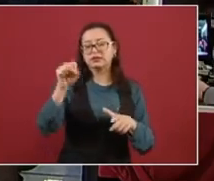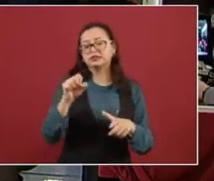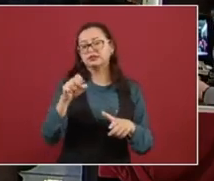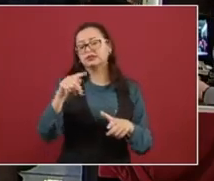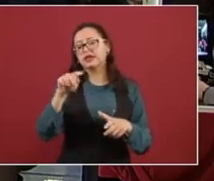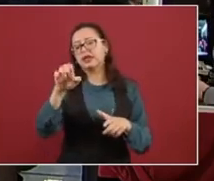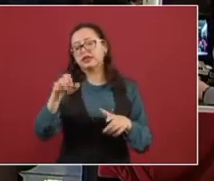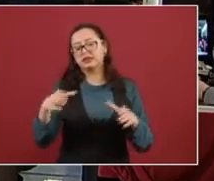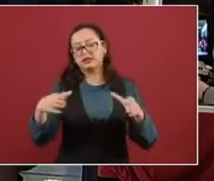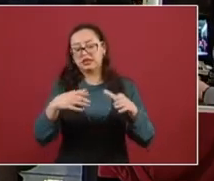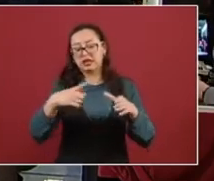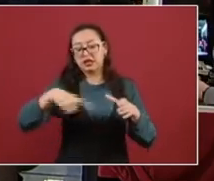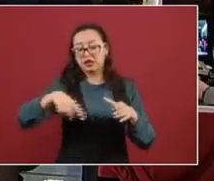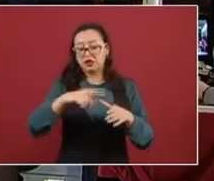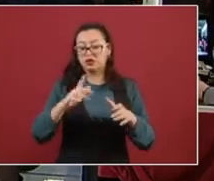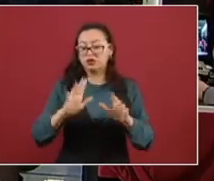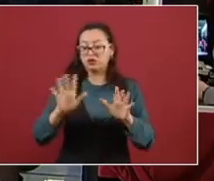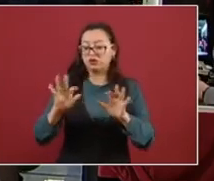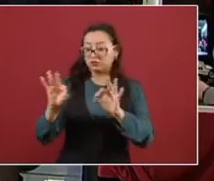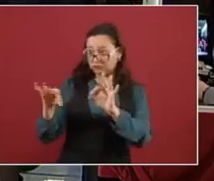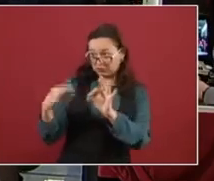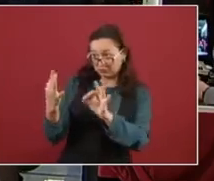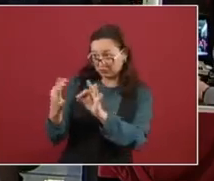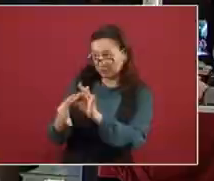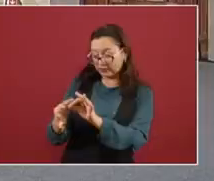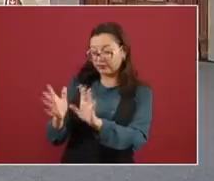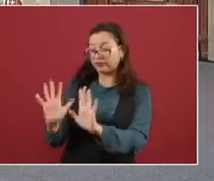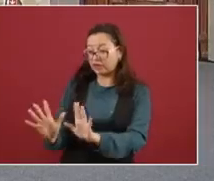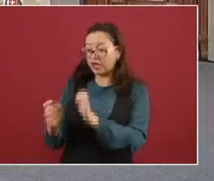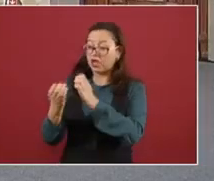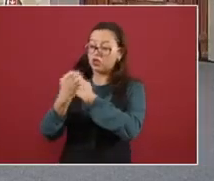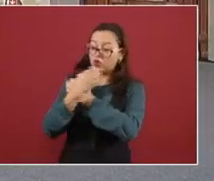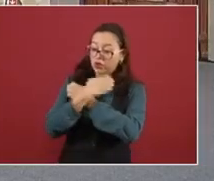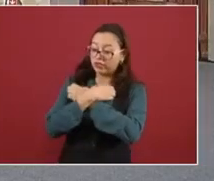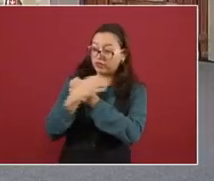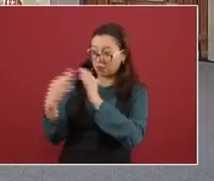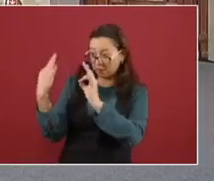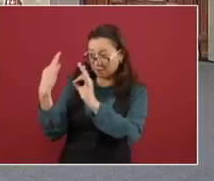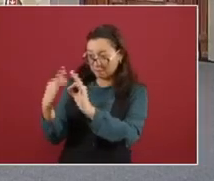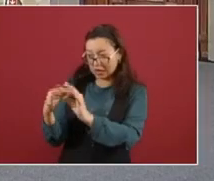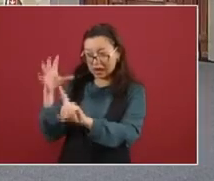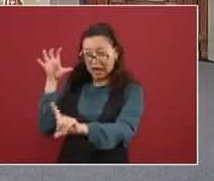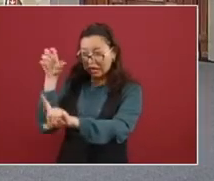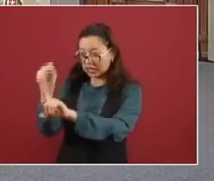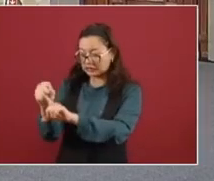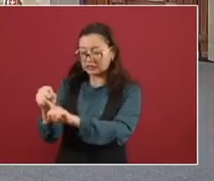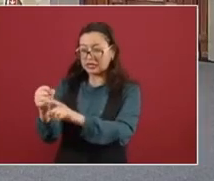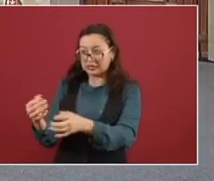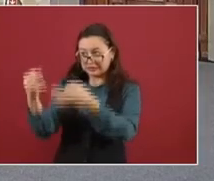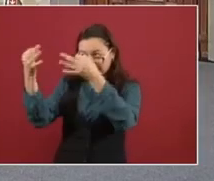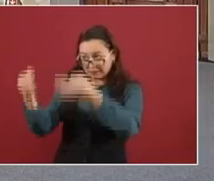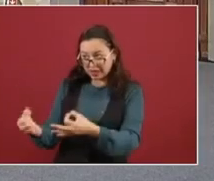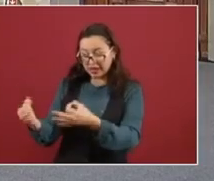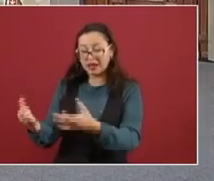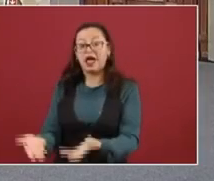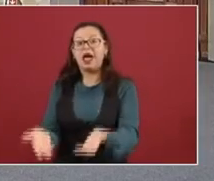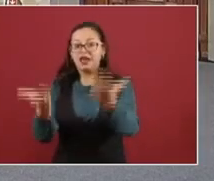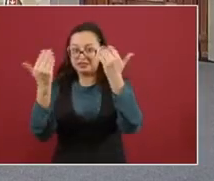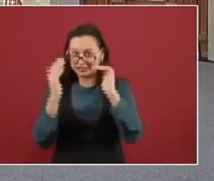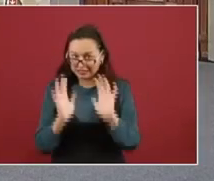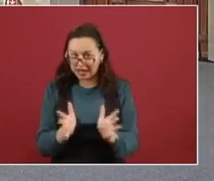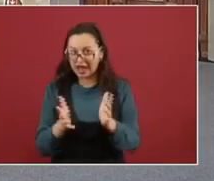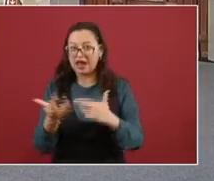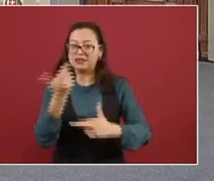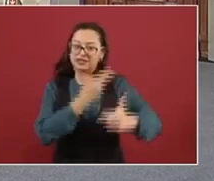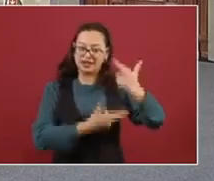de que gane lo que quiera ganar con la reforma educativa, se regresará a dar clases ahora sí de por